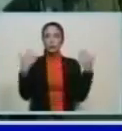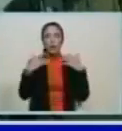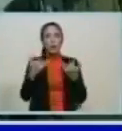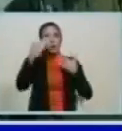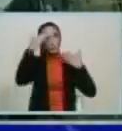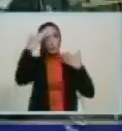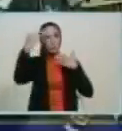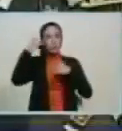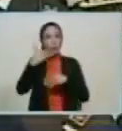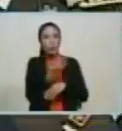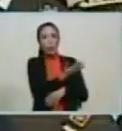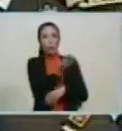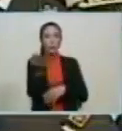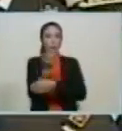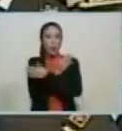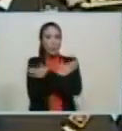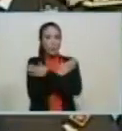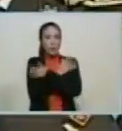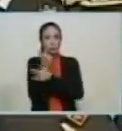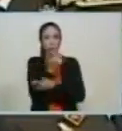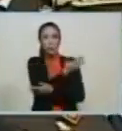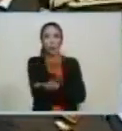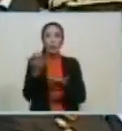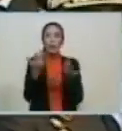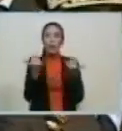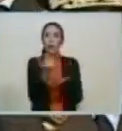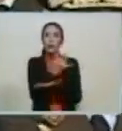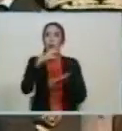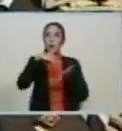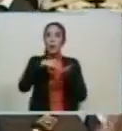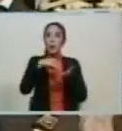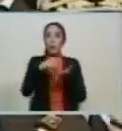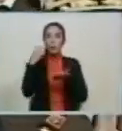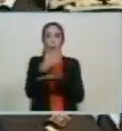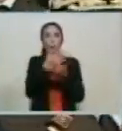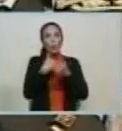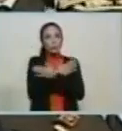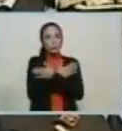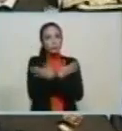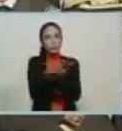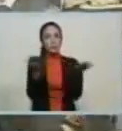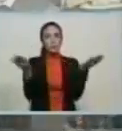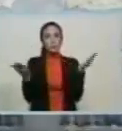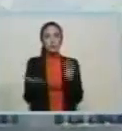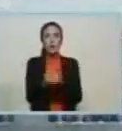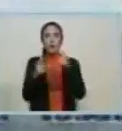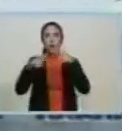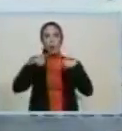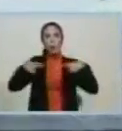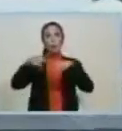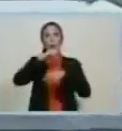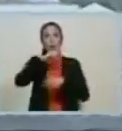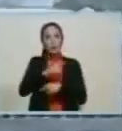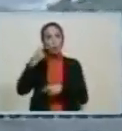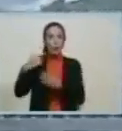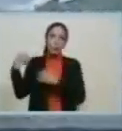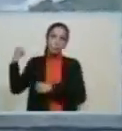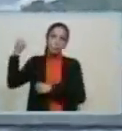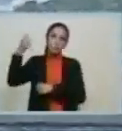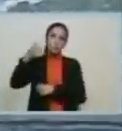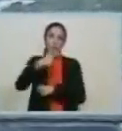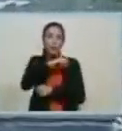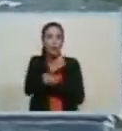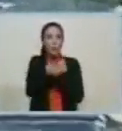gran saludo, un gran abrazo al pueblo de Puerto Cabello, valiente, patriota, pueblo de historia, todo el